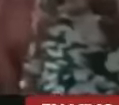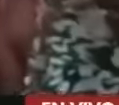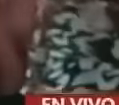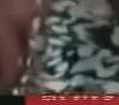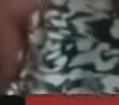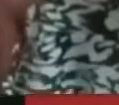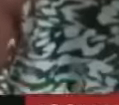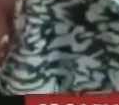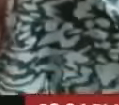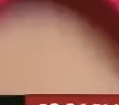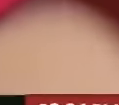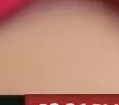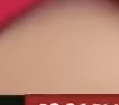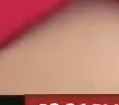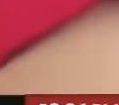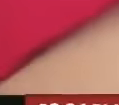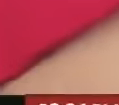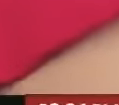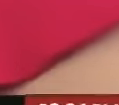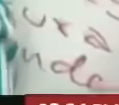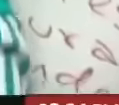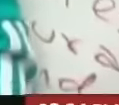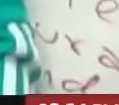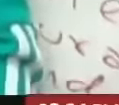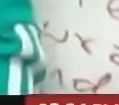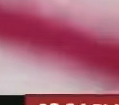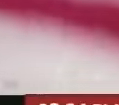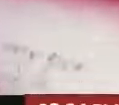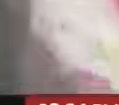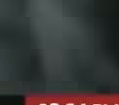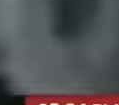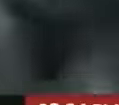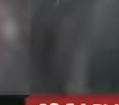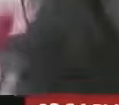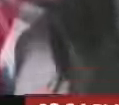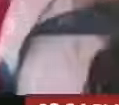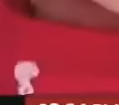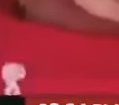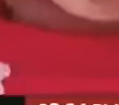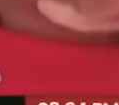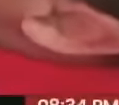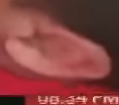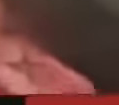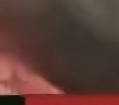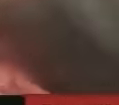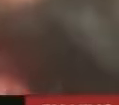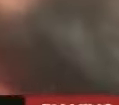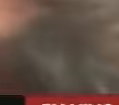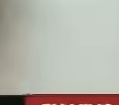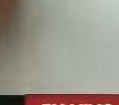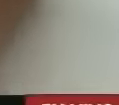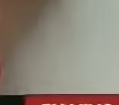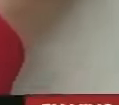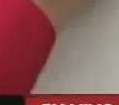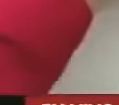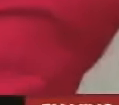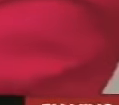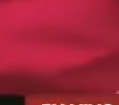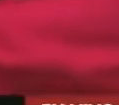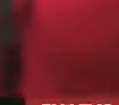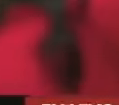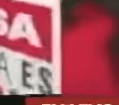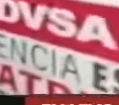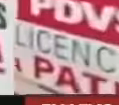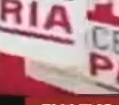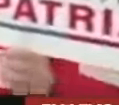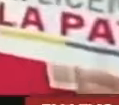Bajo la consigna Mi licencia es la patria, los trabajadores y trabajadoras de PDVSA demuestran ante el mundo su respaldo al presidente Nicolás